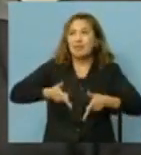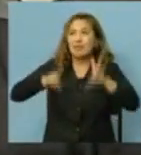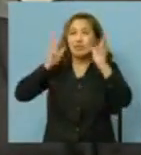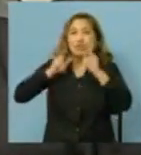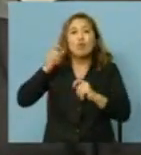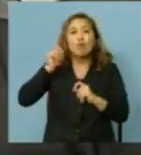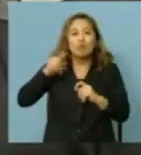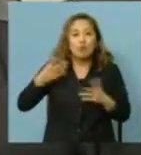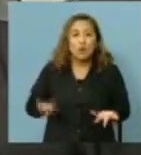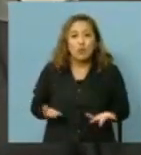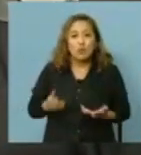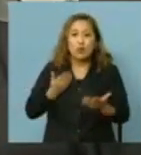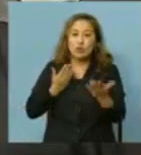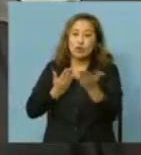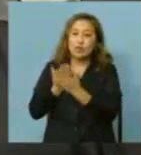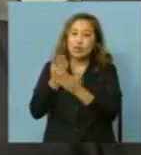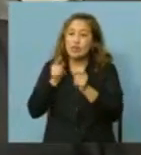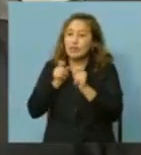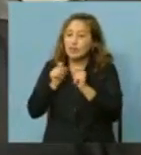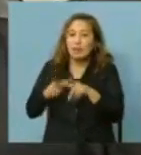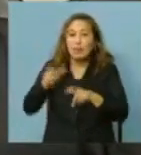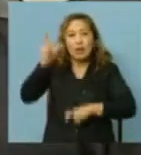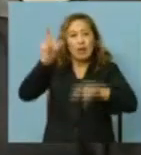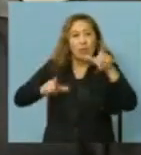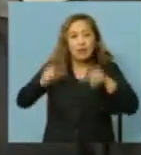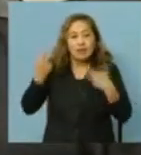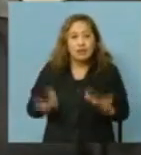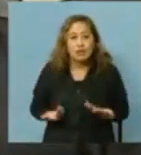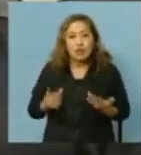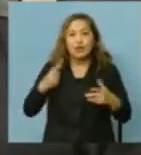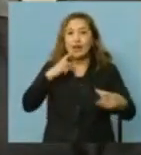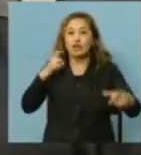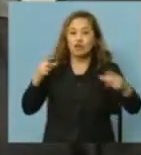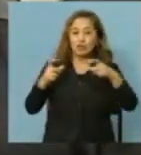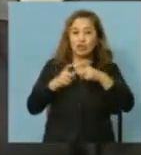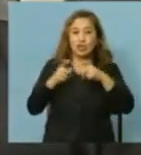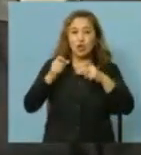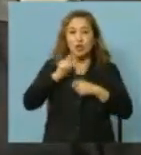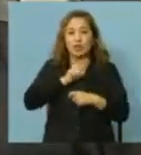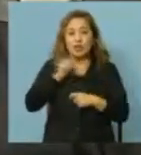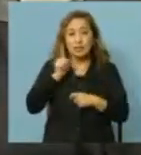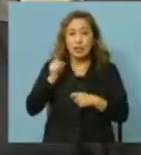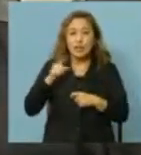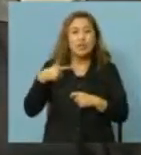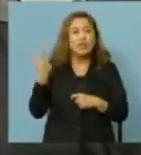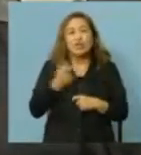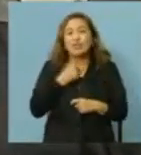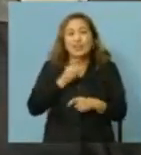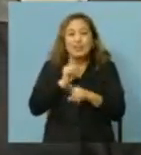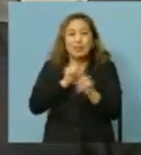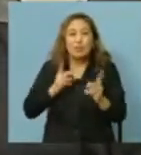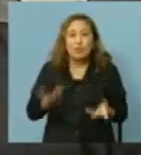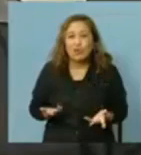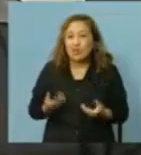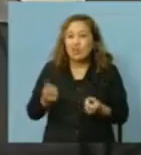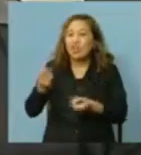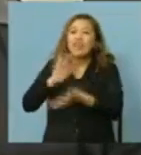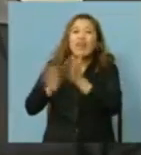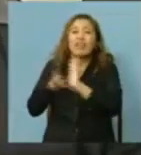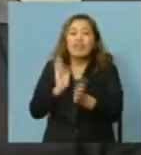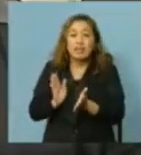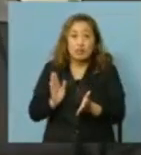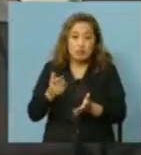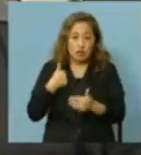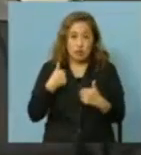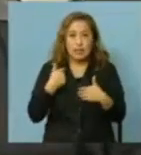propio. Yo lo que le decíamos a toda la comunidad y también al Consejo Deliberante, que nosotros no queremos que nos regalen, nosotros lo